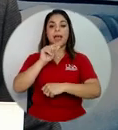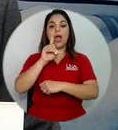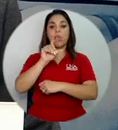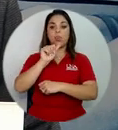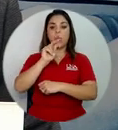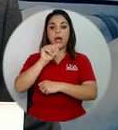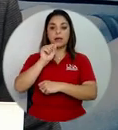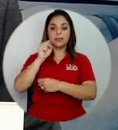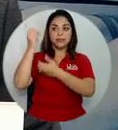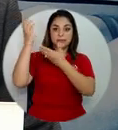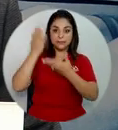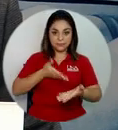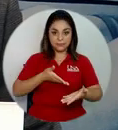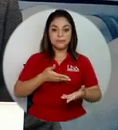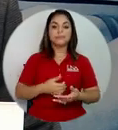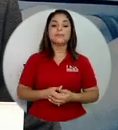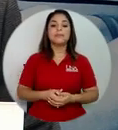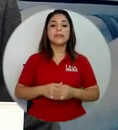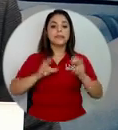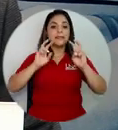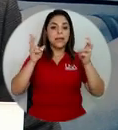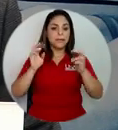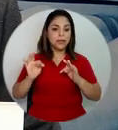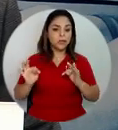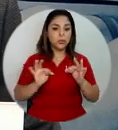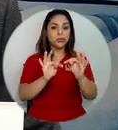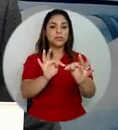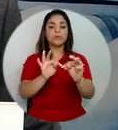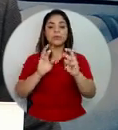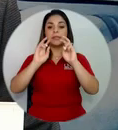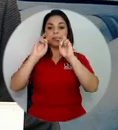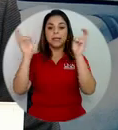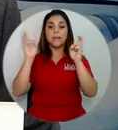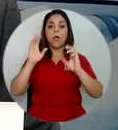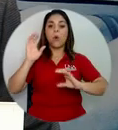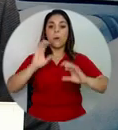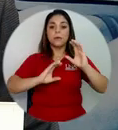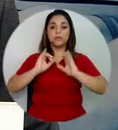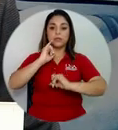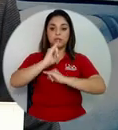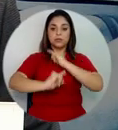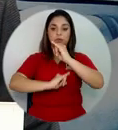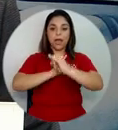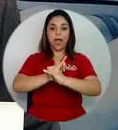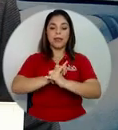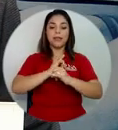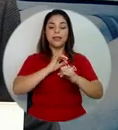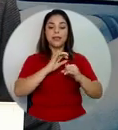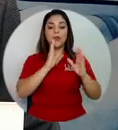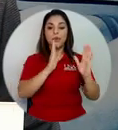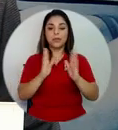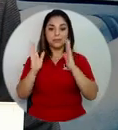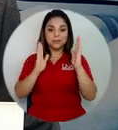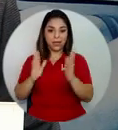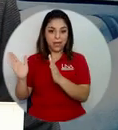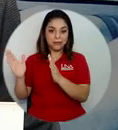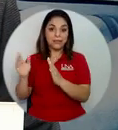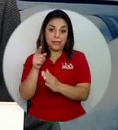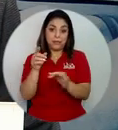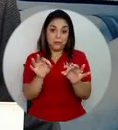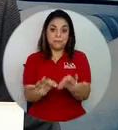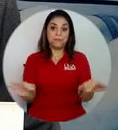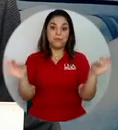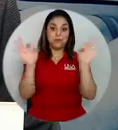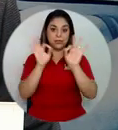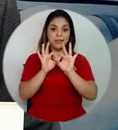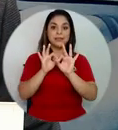aduanera, el tema del turismo, el tema del comercio internacional y logística, que eso es muy importante, ¿verdad?